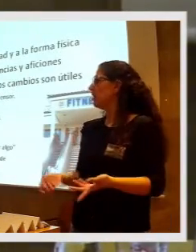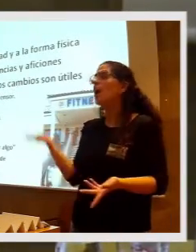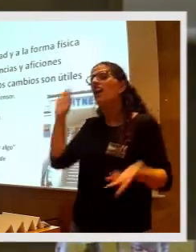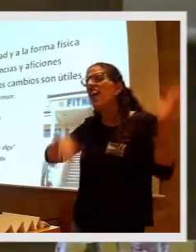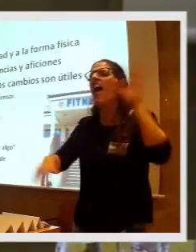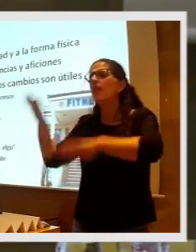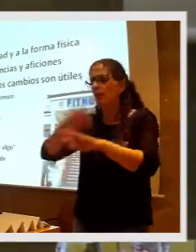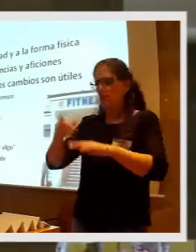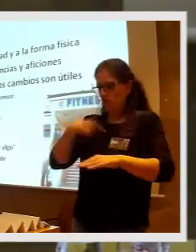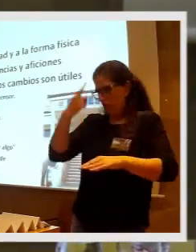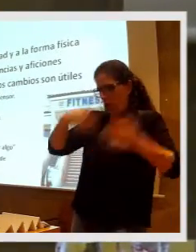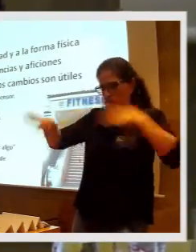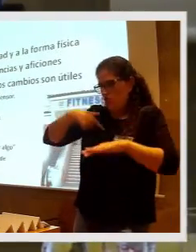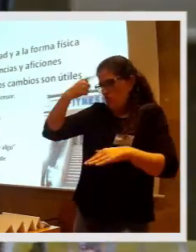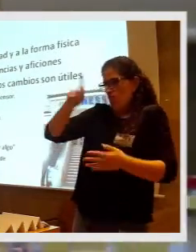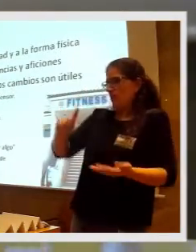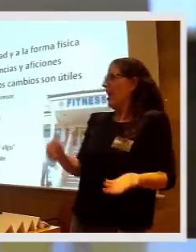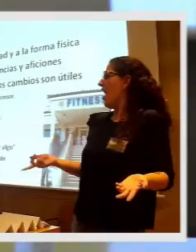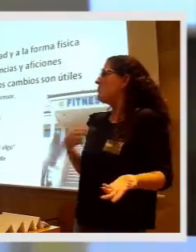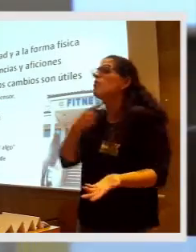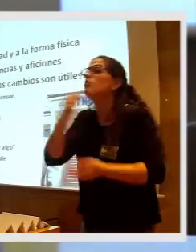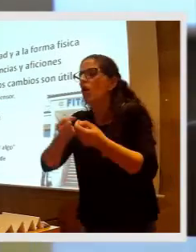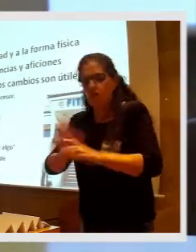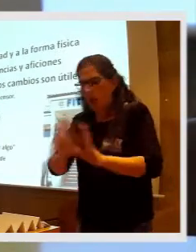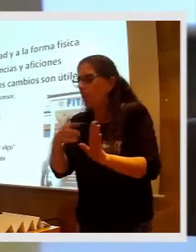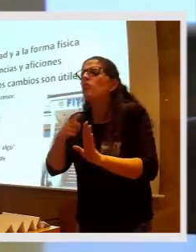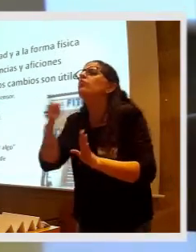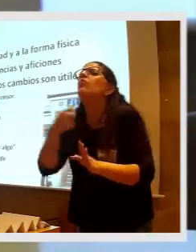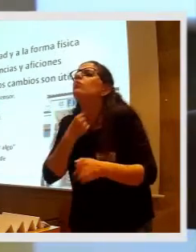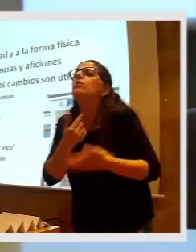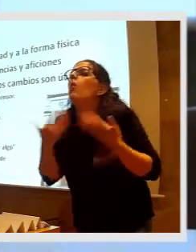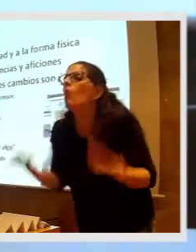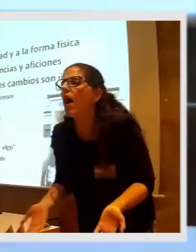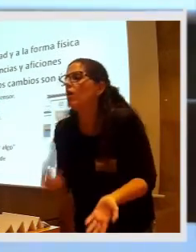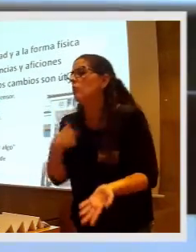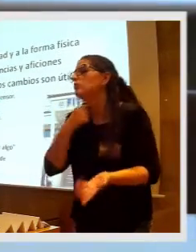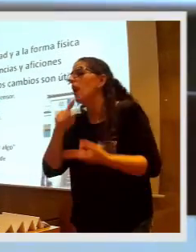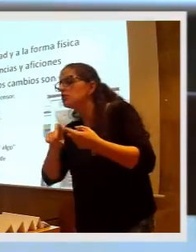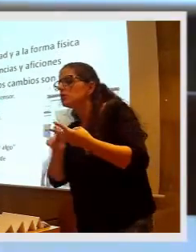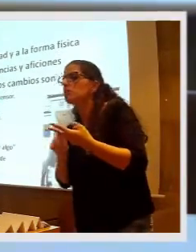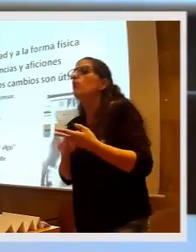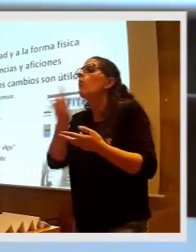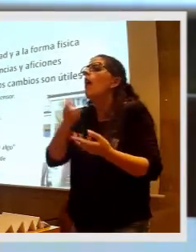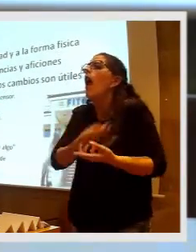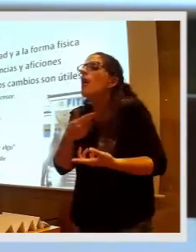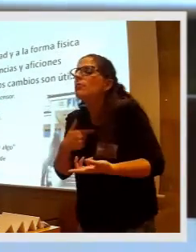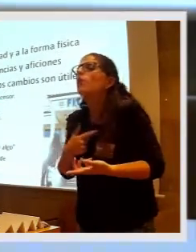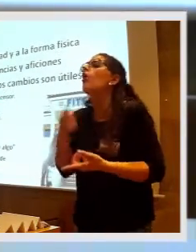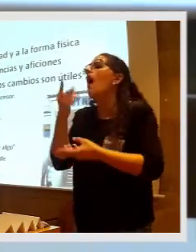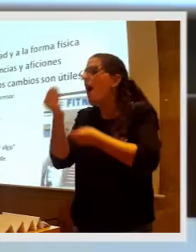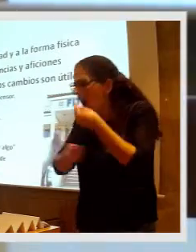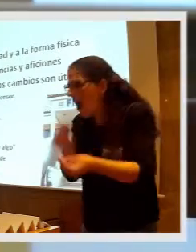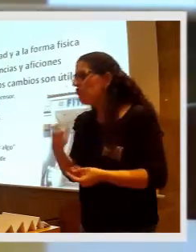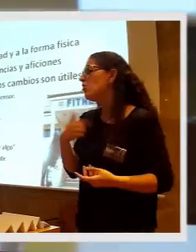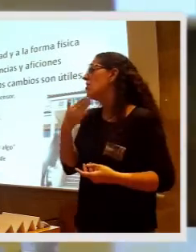nadar. O usted va a correr, es que a mí no me gusta correr. Bueno, pues preguntar, ¿qué os gusta? ¿Os gusta más andar, correr, a lo mejor la bicicleta? Pues